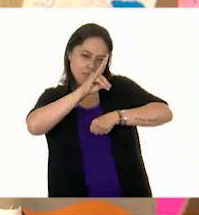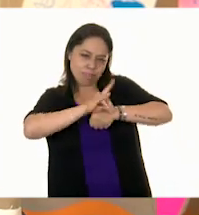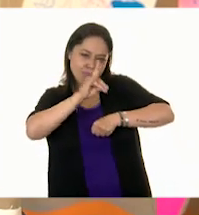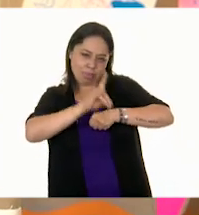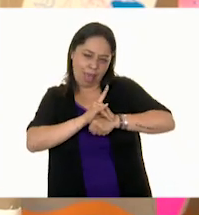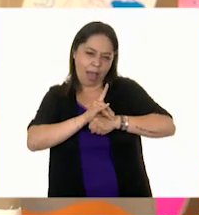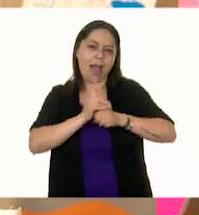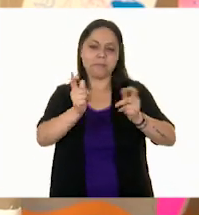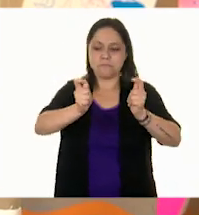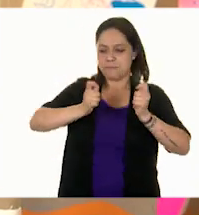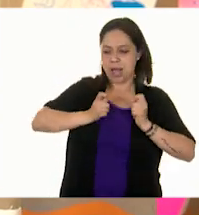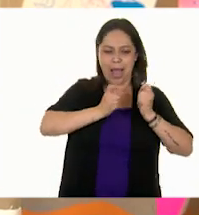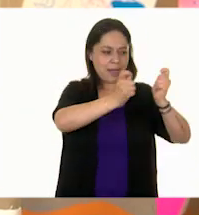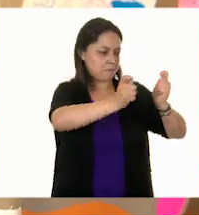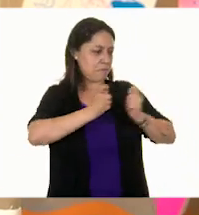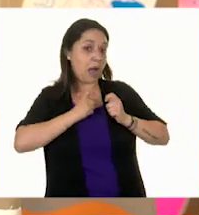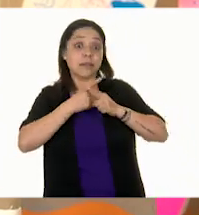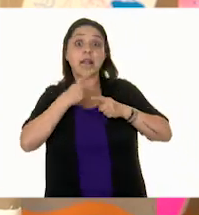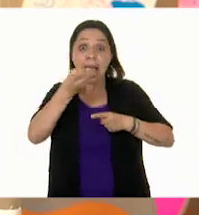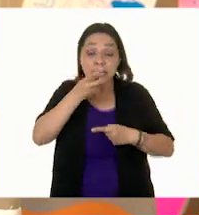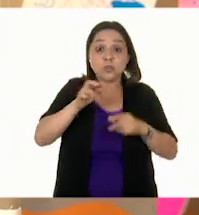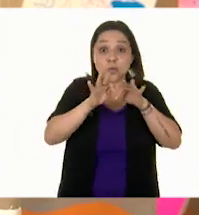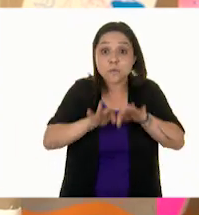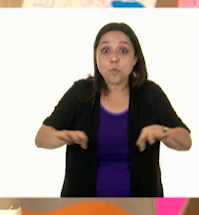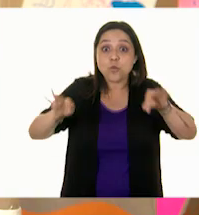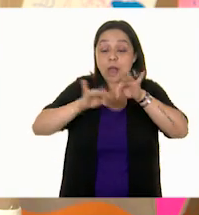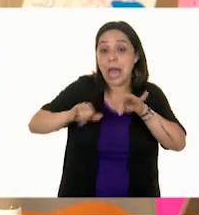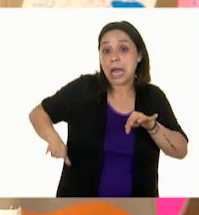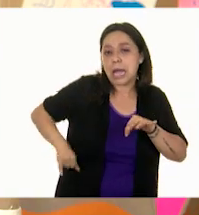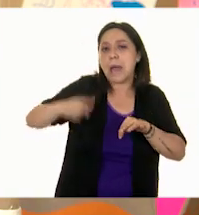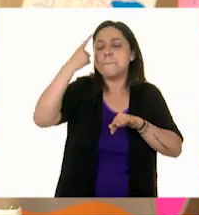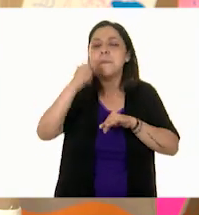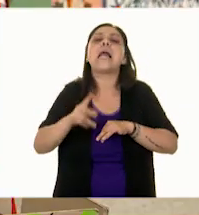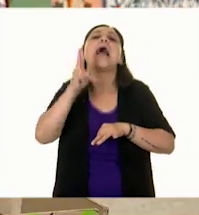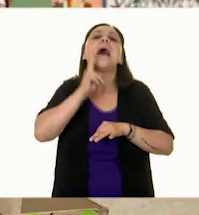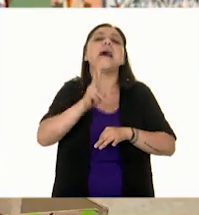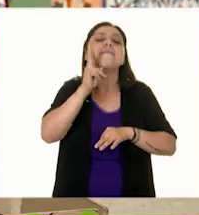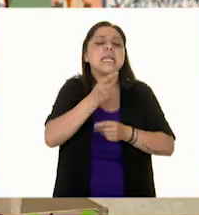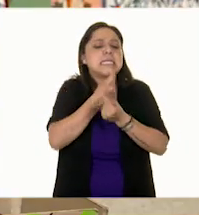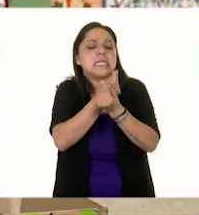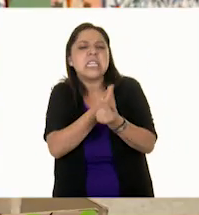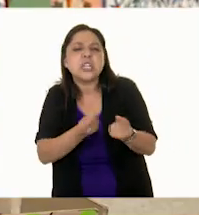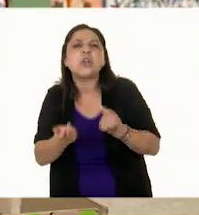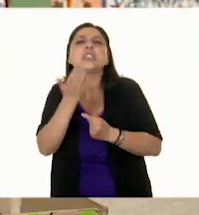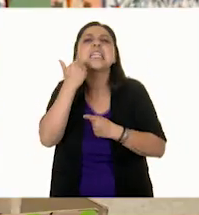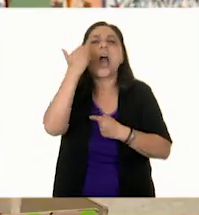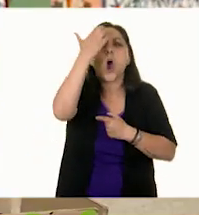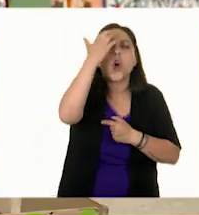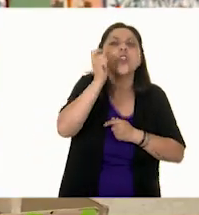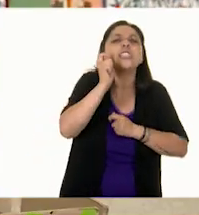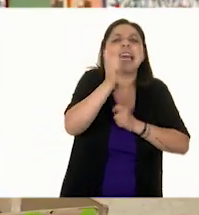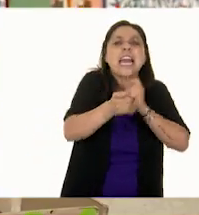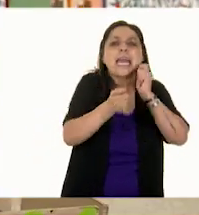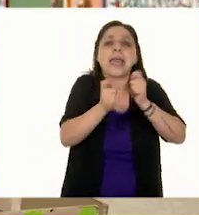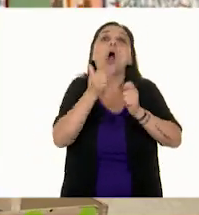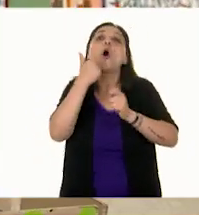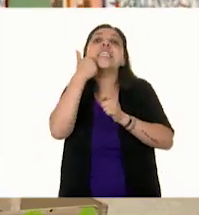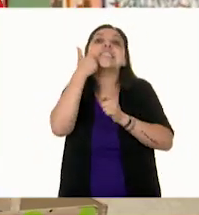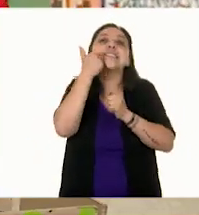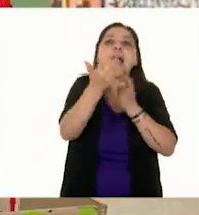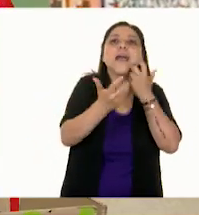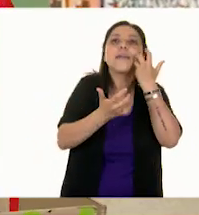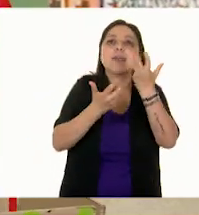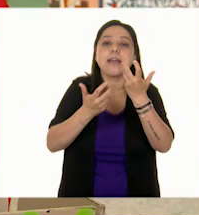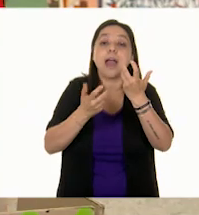los niños expresen qué conocen del mundo o qué quieren conocer. Es necesario e importante ser un